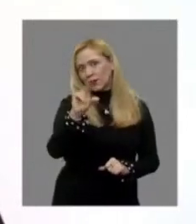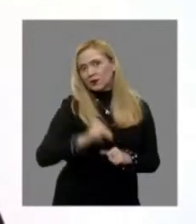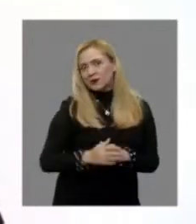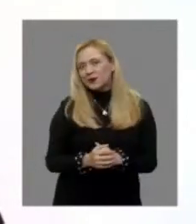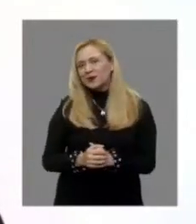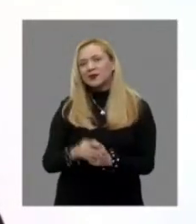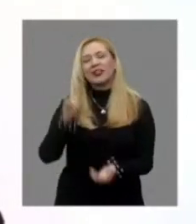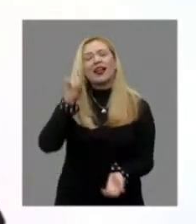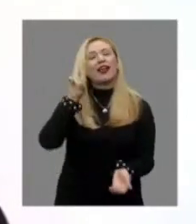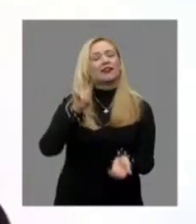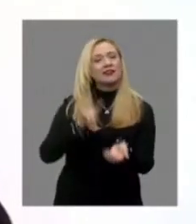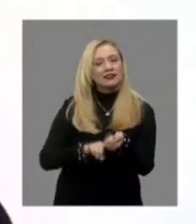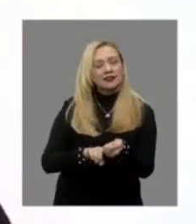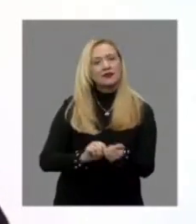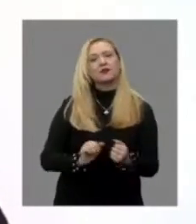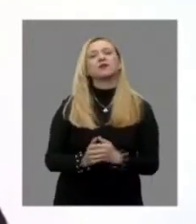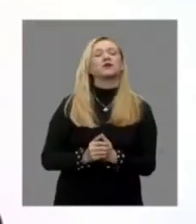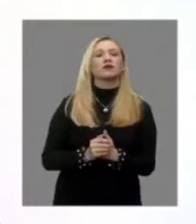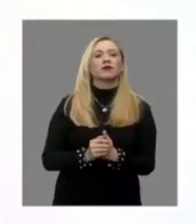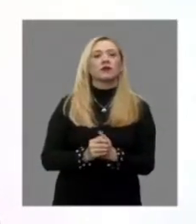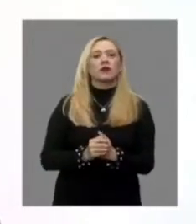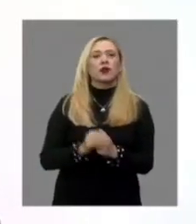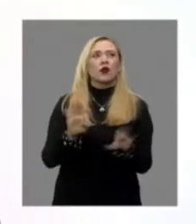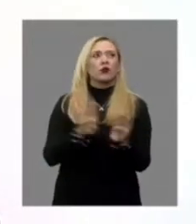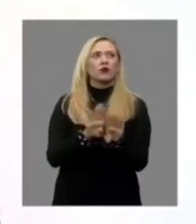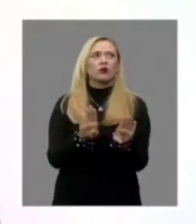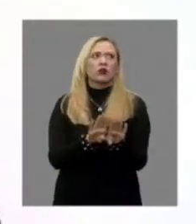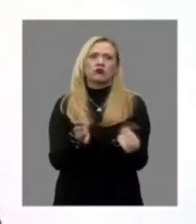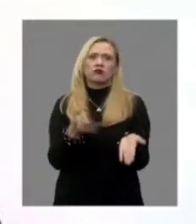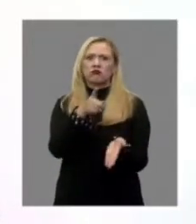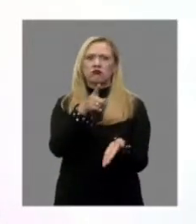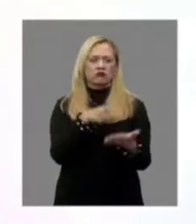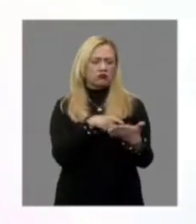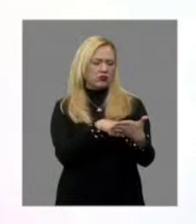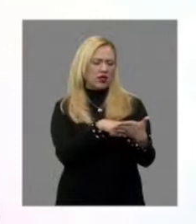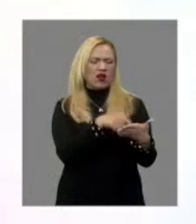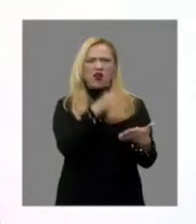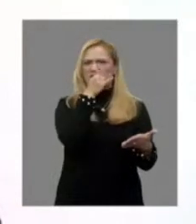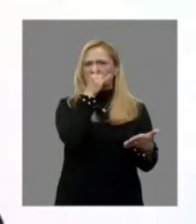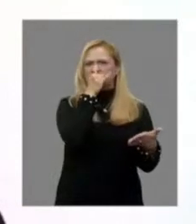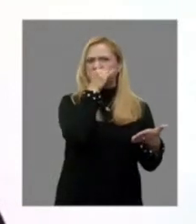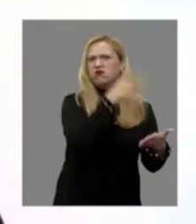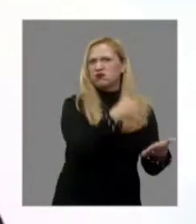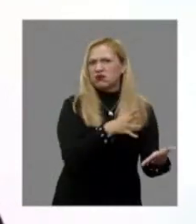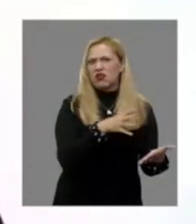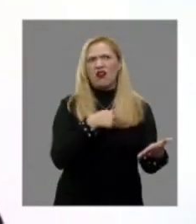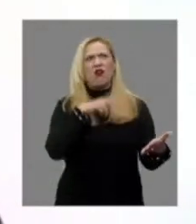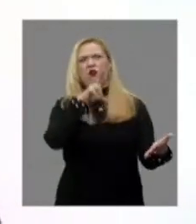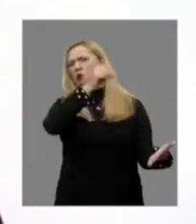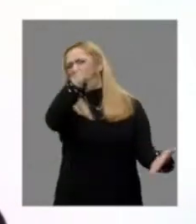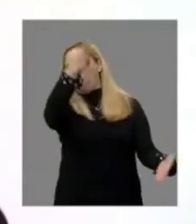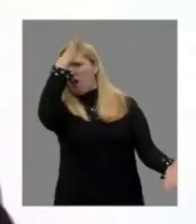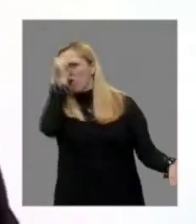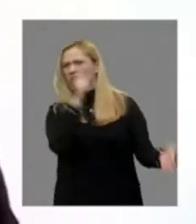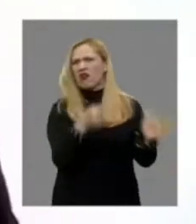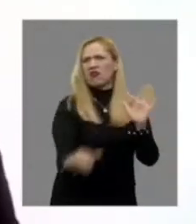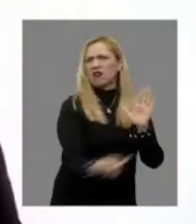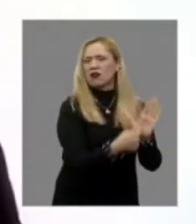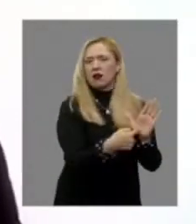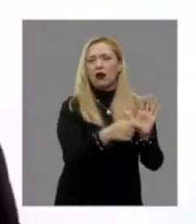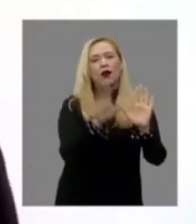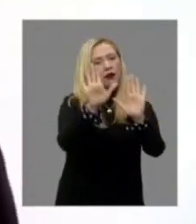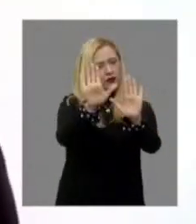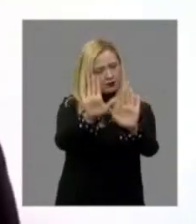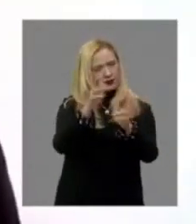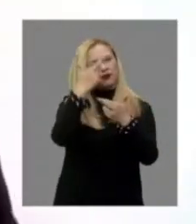que la posibilidad de impugnar muchos de estos derechos con interés